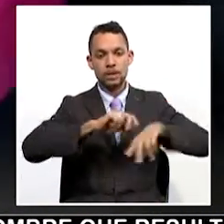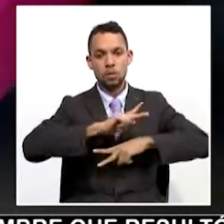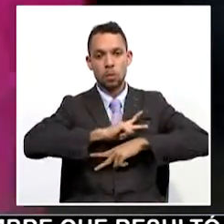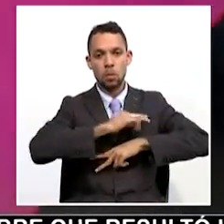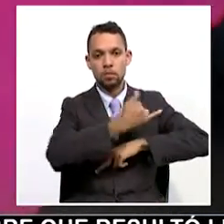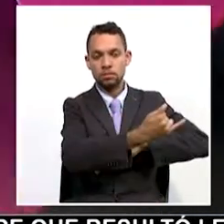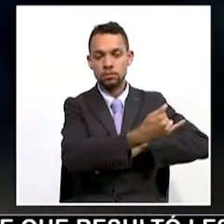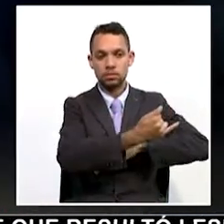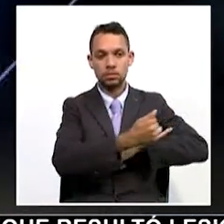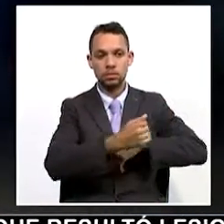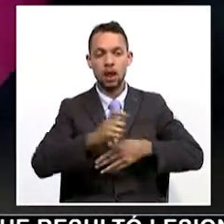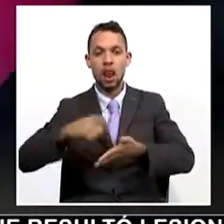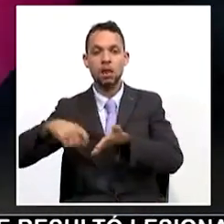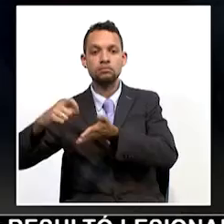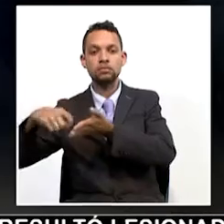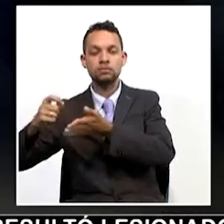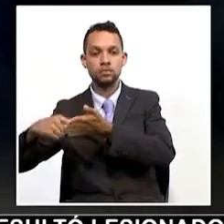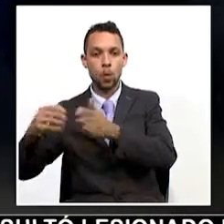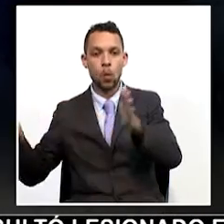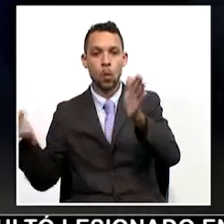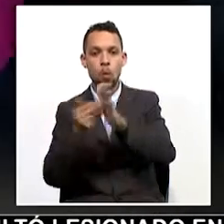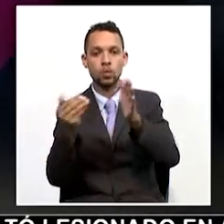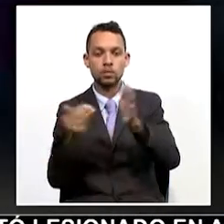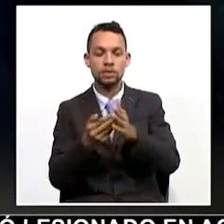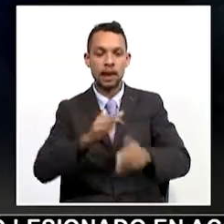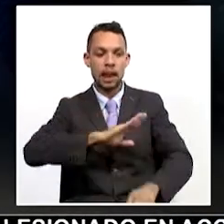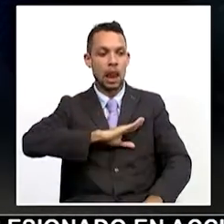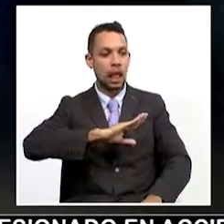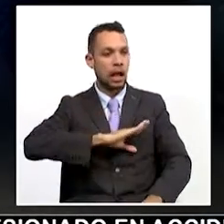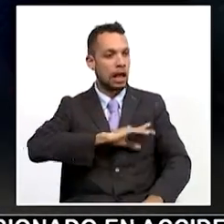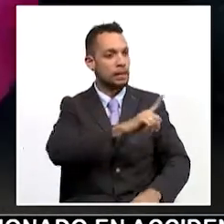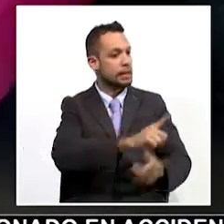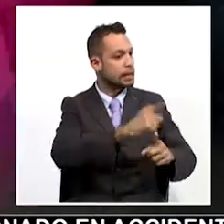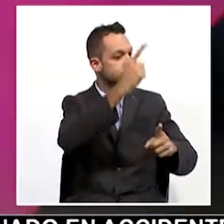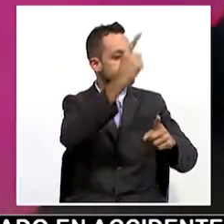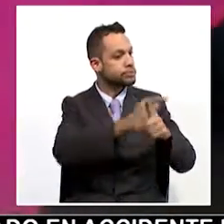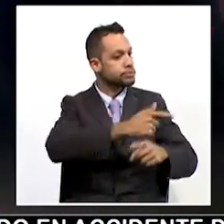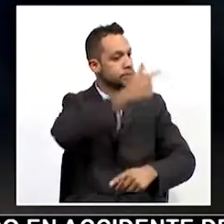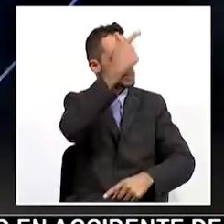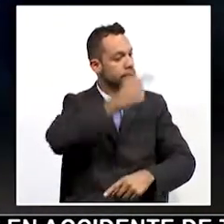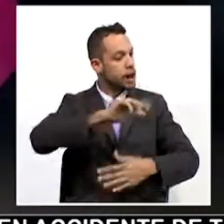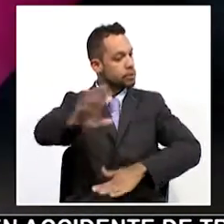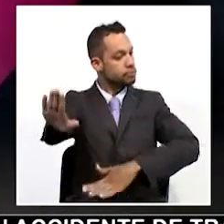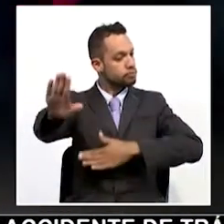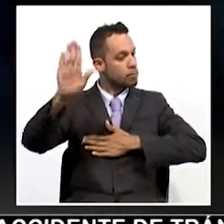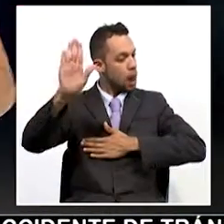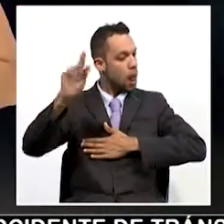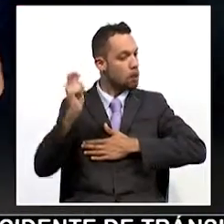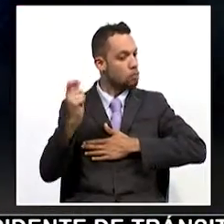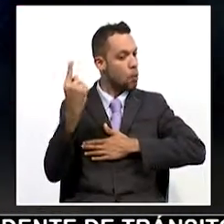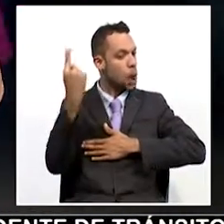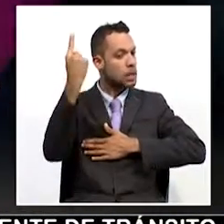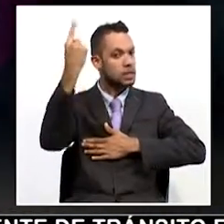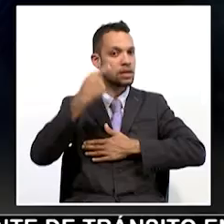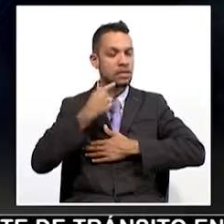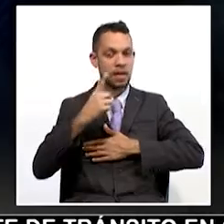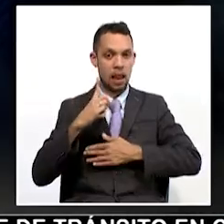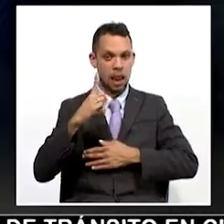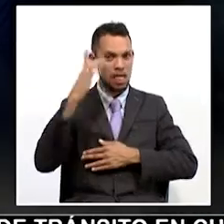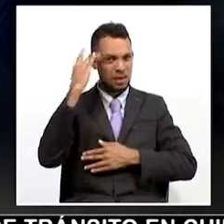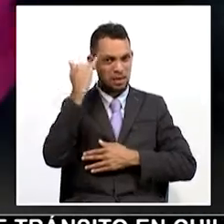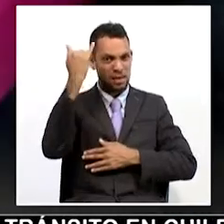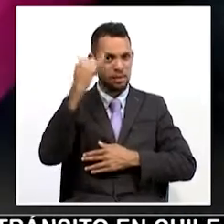campaña para sumar opositores y presionar al alcalde de Pereira para que cumpla con una de sus promesas de campaña, según quienes lideran este